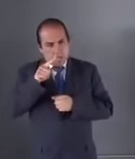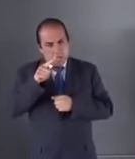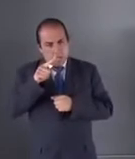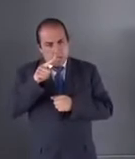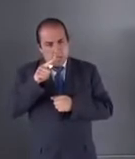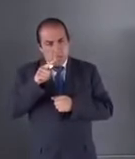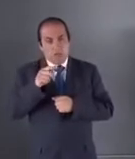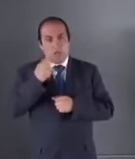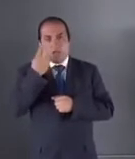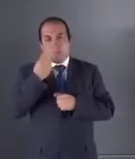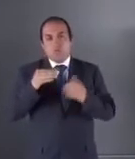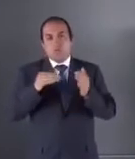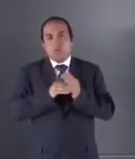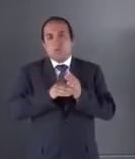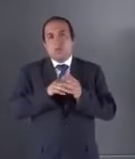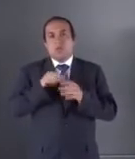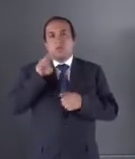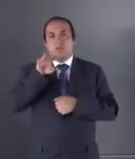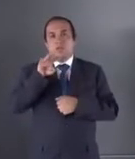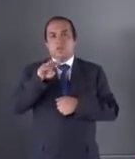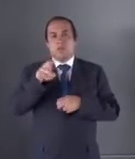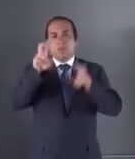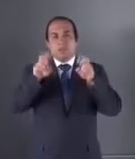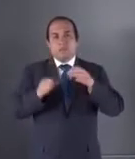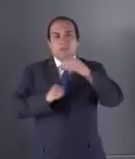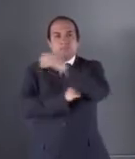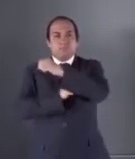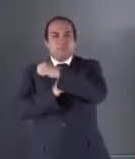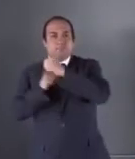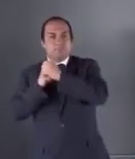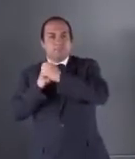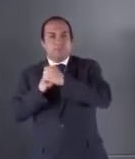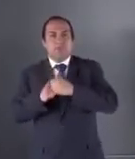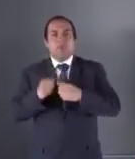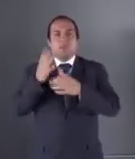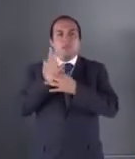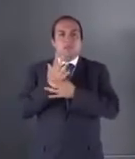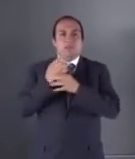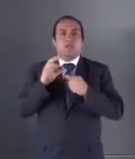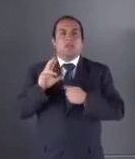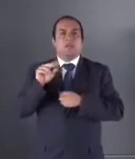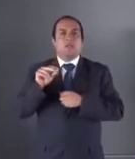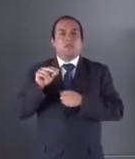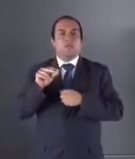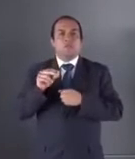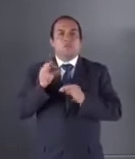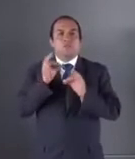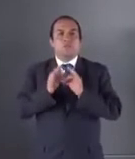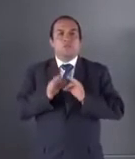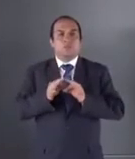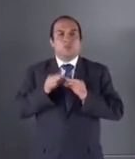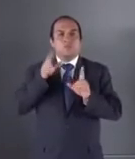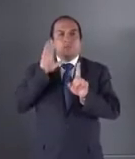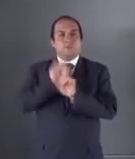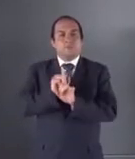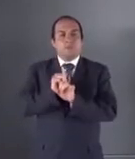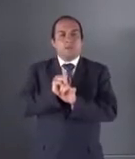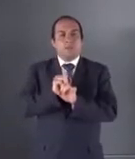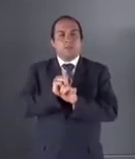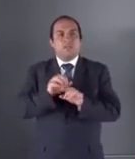2019 sobre el tema de pilares señala que no se incumplió con la meta y se encontraron diversas irregularidades